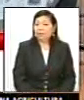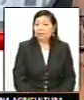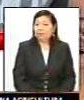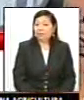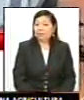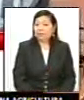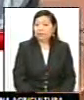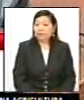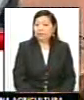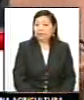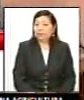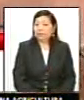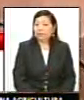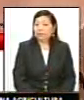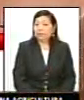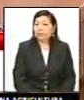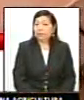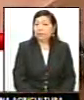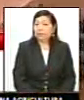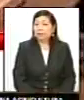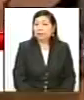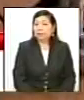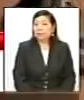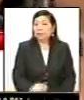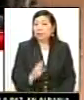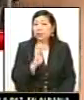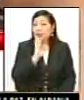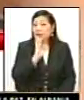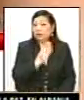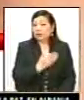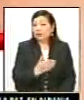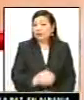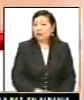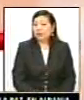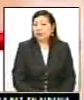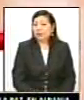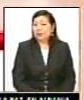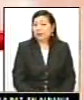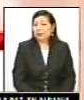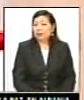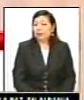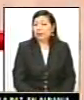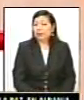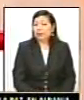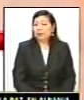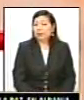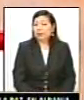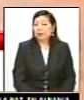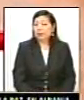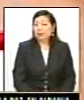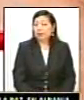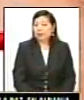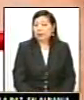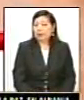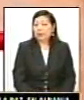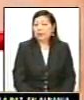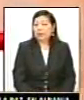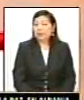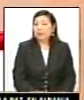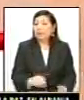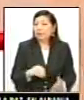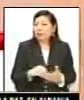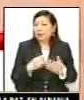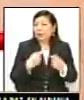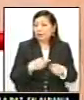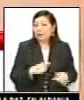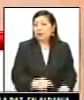Si algún congresista tiene desea hacer uso de la palabra, si no, nos vamos al voto. Someto a la votación la propuesta del